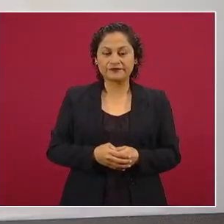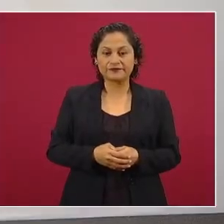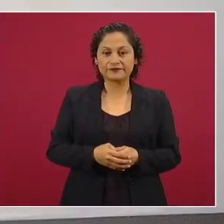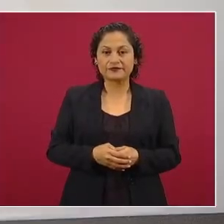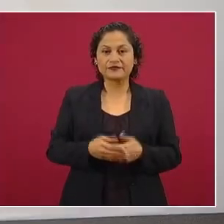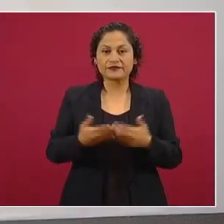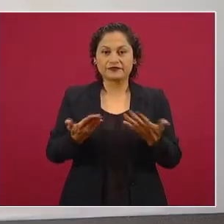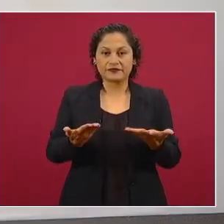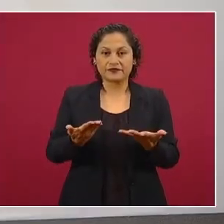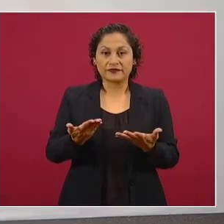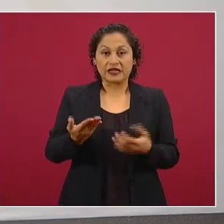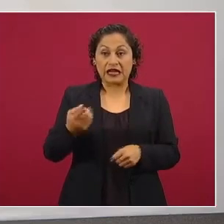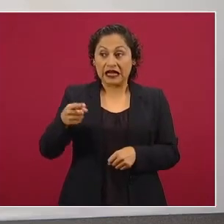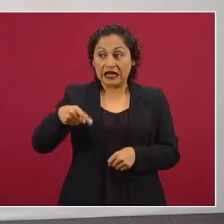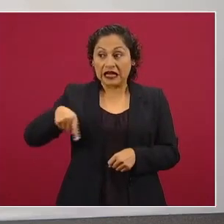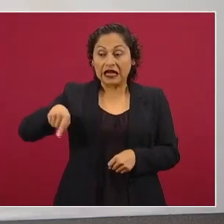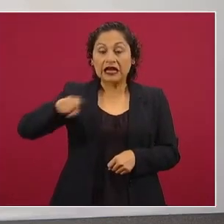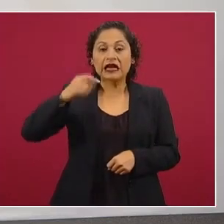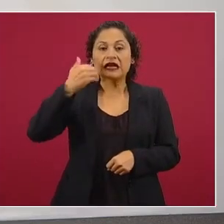apostar a liquidarnos,